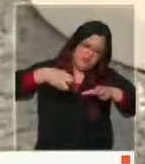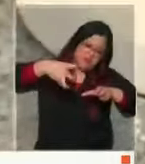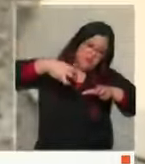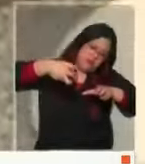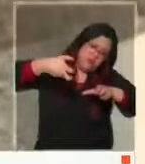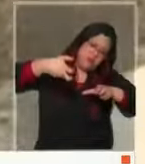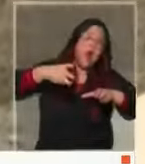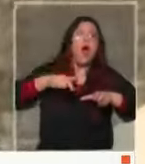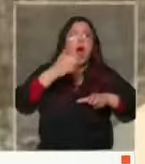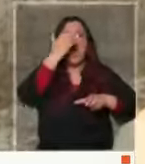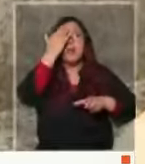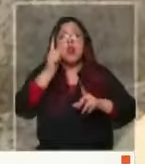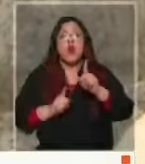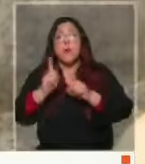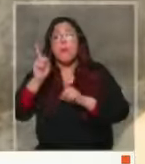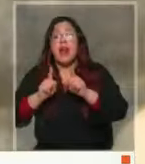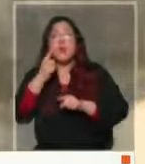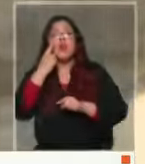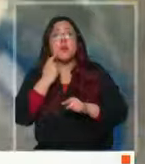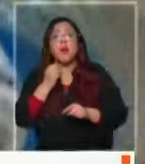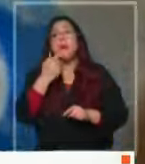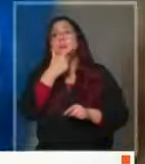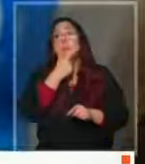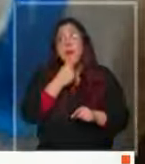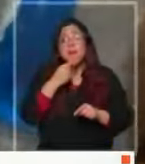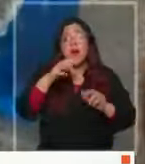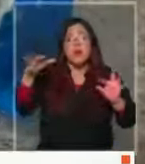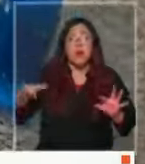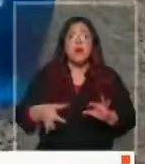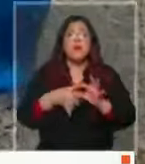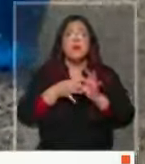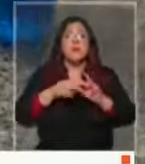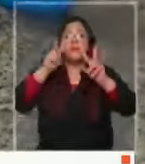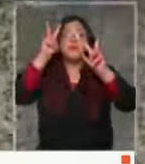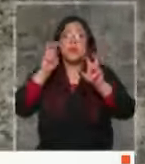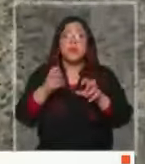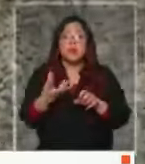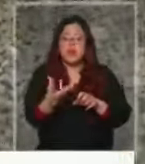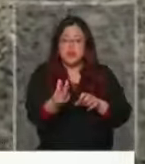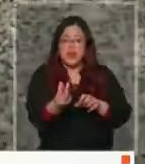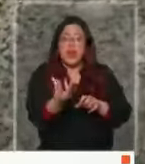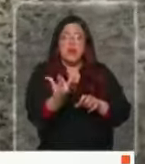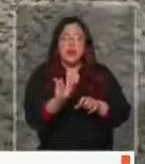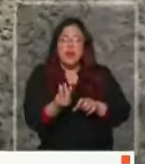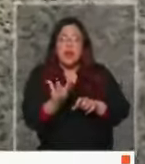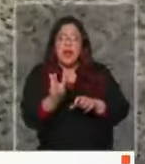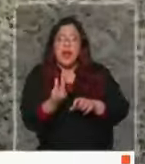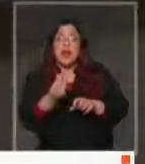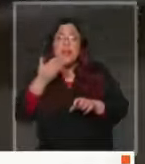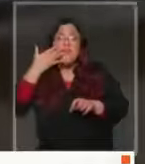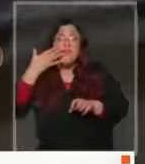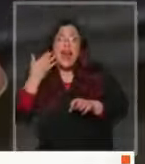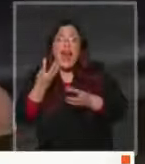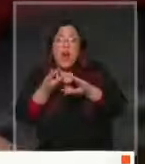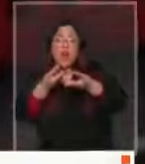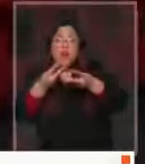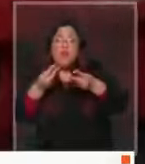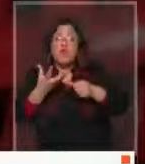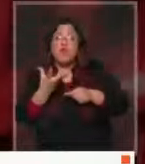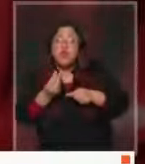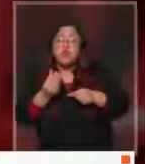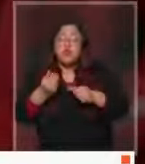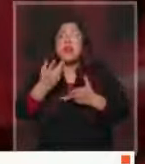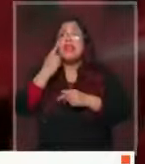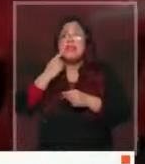la prueba casera parece ser más sencilla y la relacionan directamente con la cantidad de espuma que salga de la esponja, la prueba en laboratorio